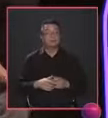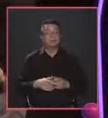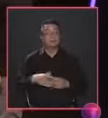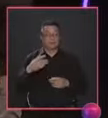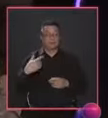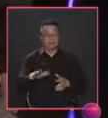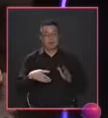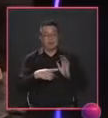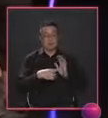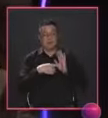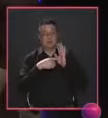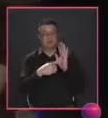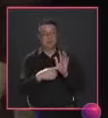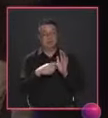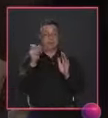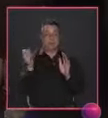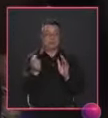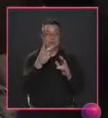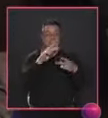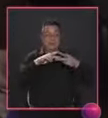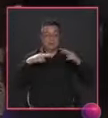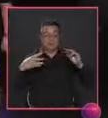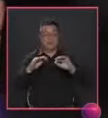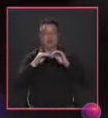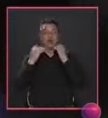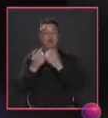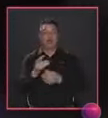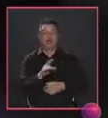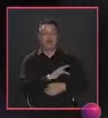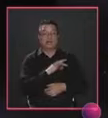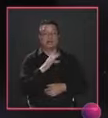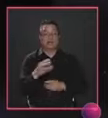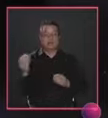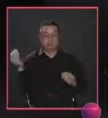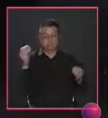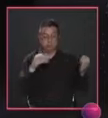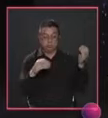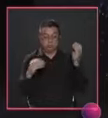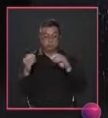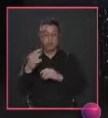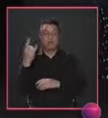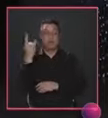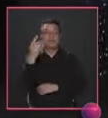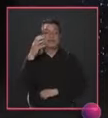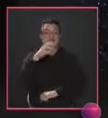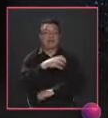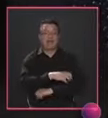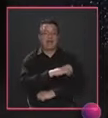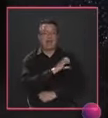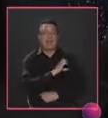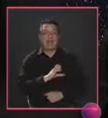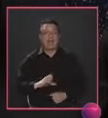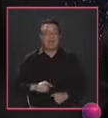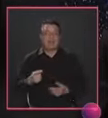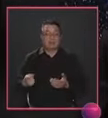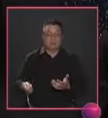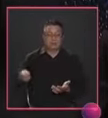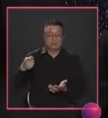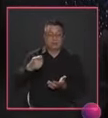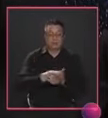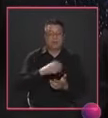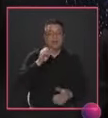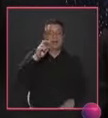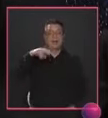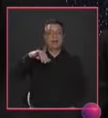les presenté el primer genoma completo chileno, armado desde una universidad regional y estatal y con financiamiento de la